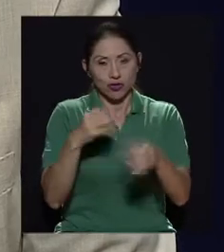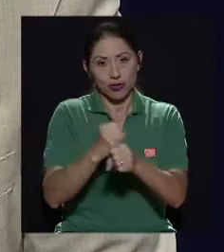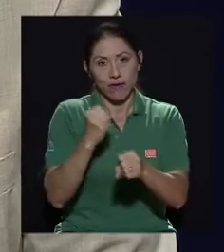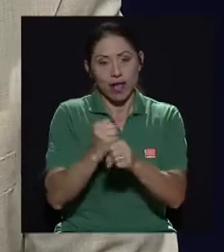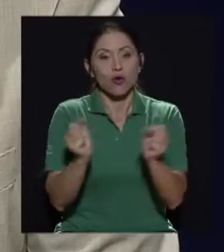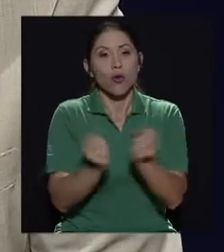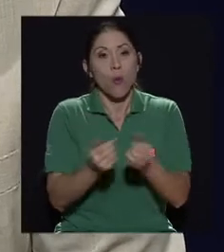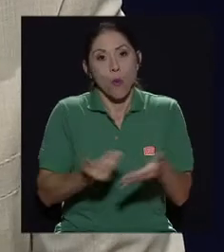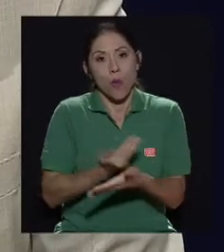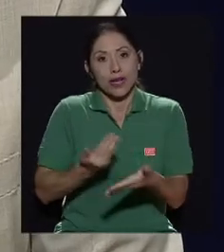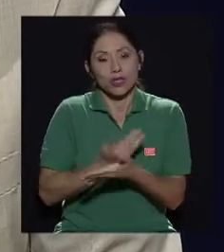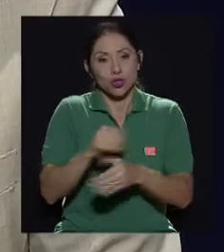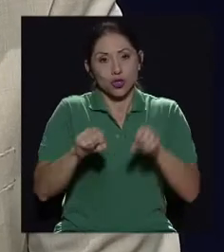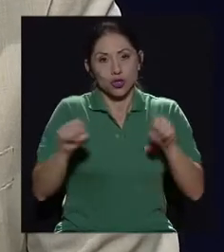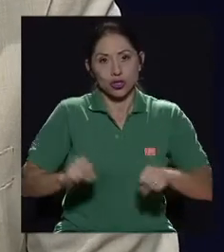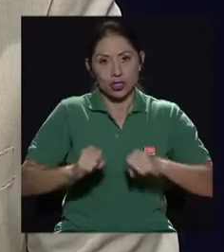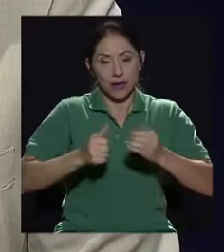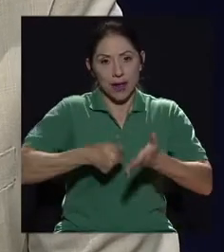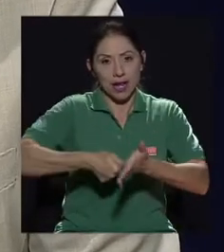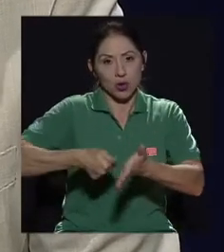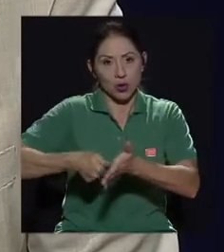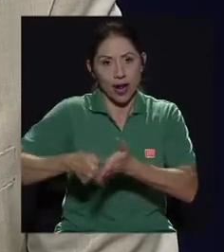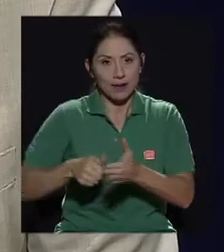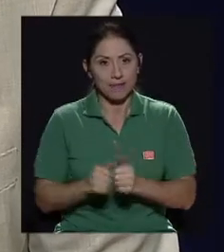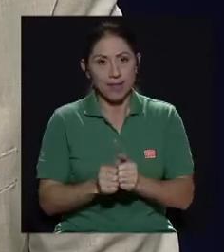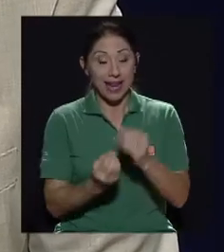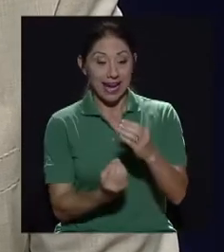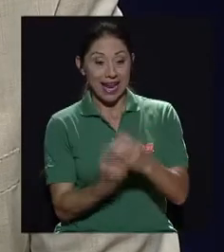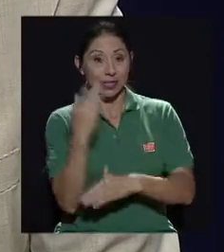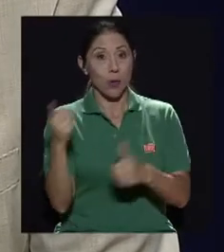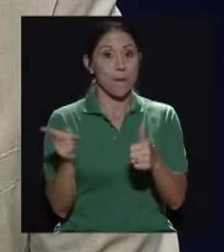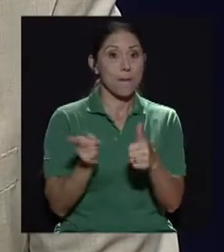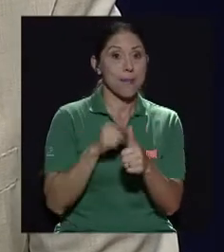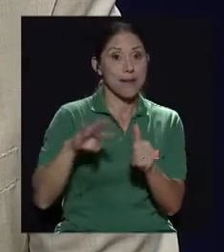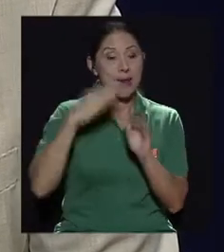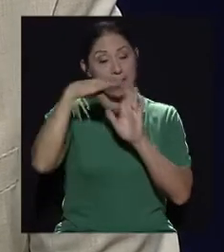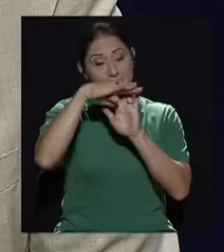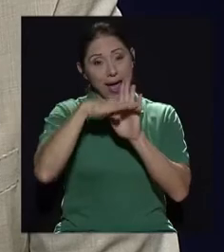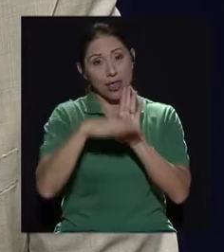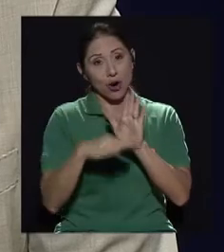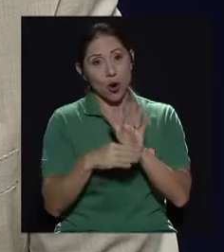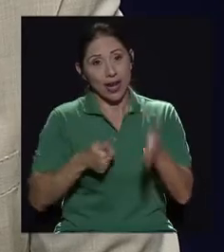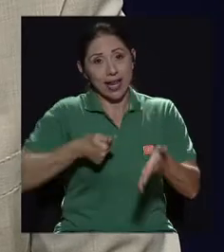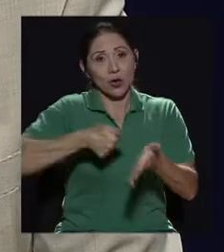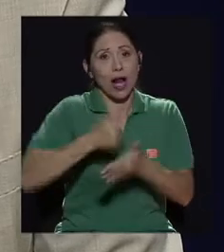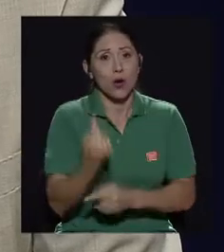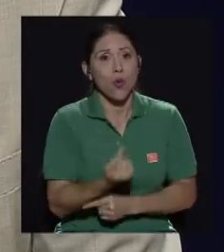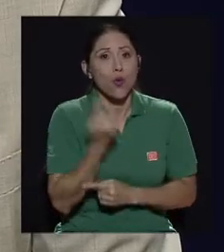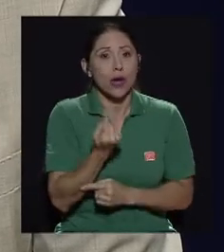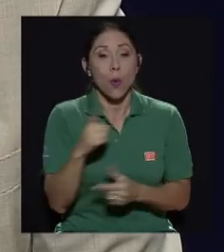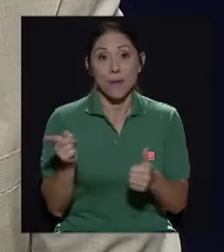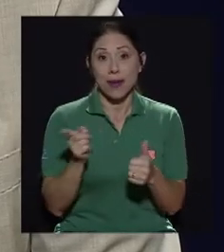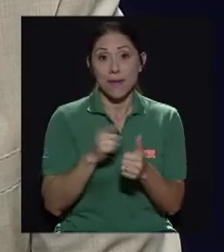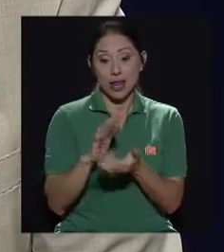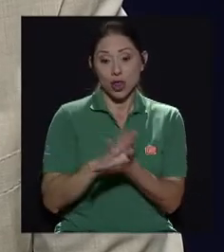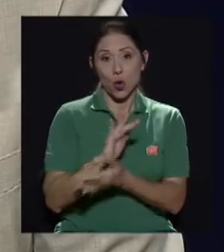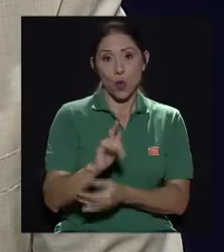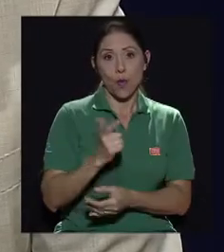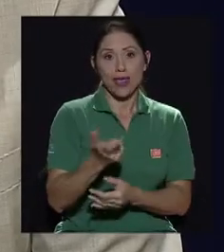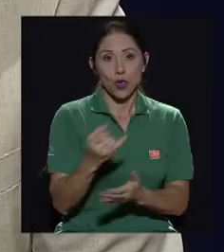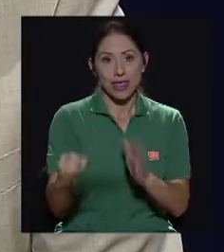trabajando en modernización del sistema electoral la creación del primer padrón electoral único el primer documento de identidad